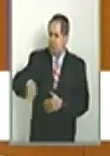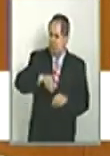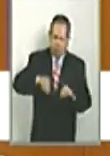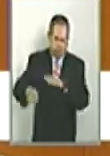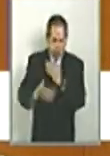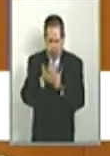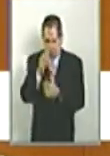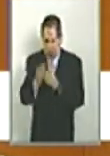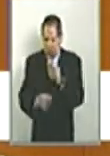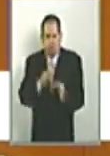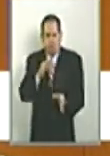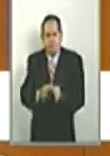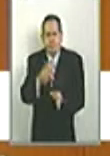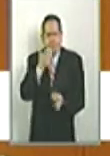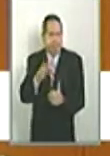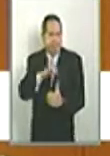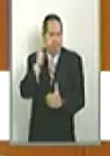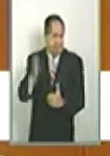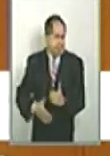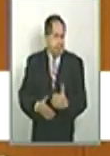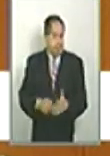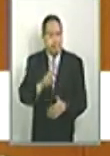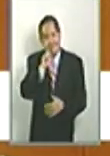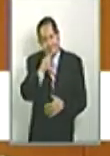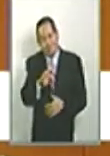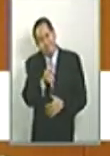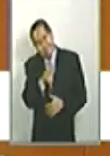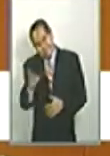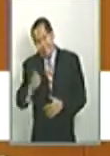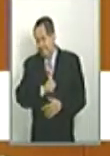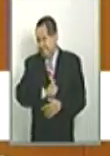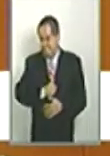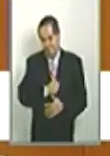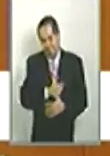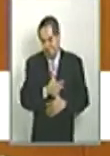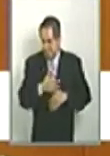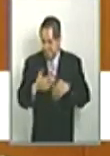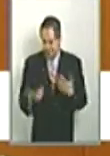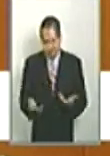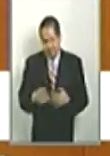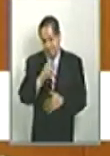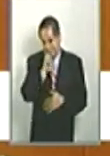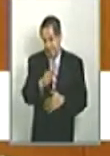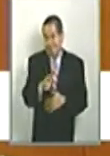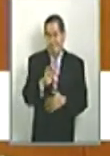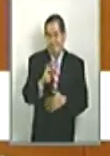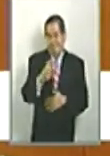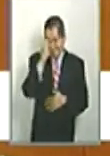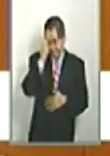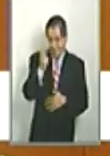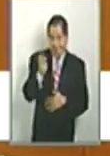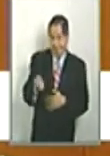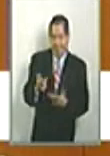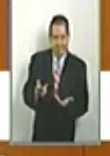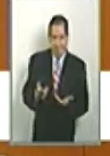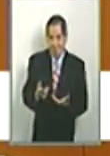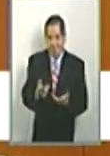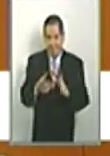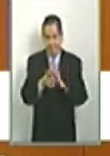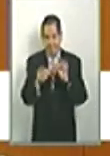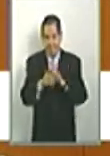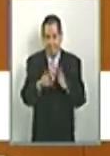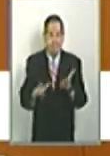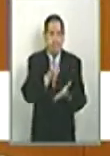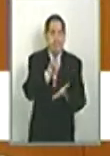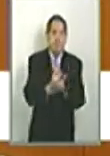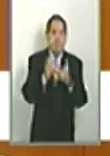concluye sus trabajos, también desafortunadamente va a ser recordada por la expedición de la